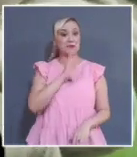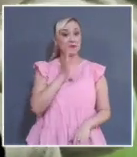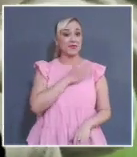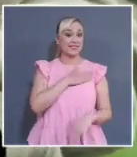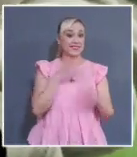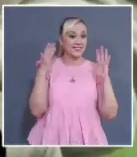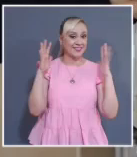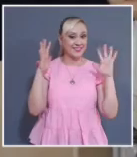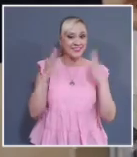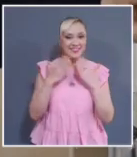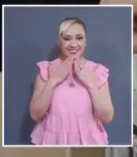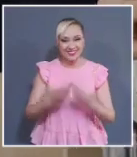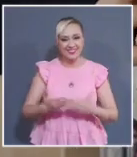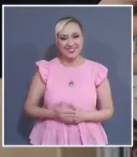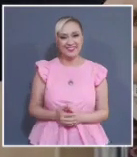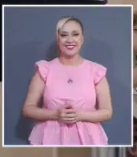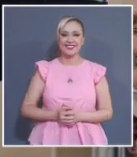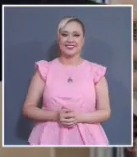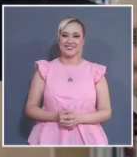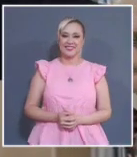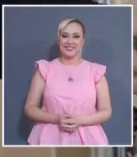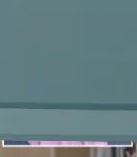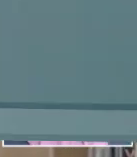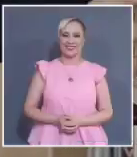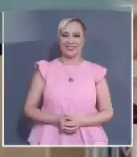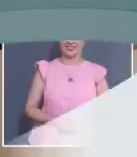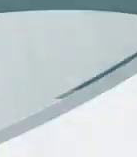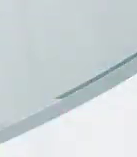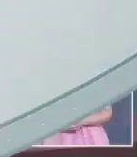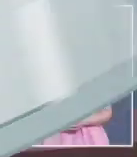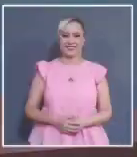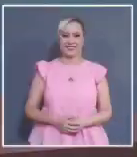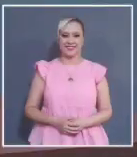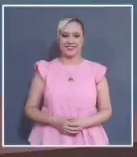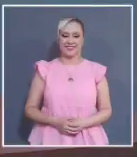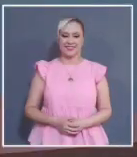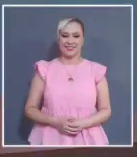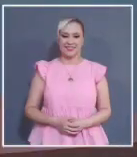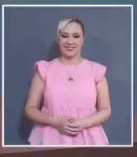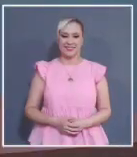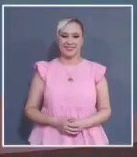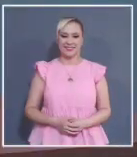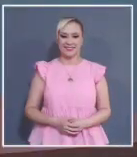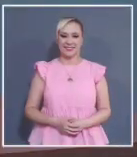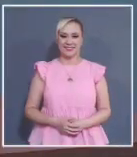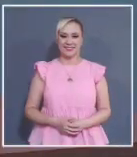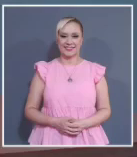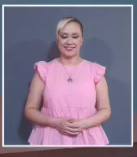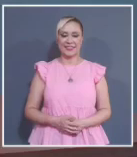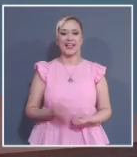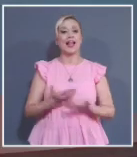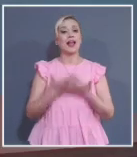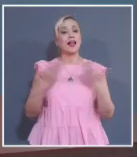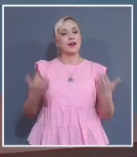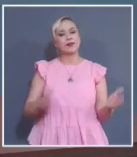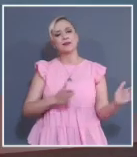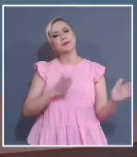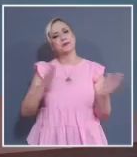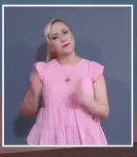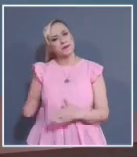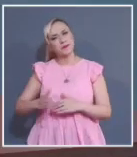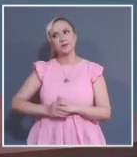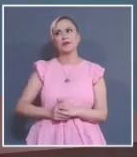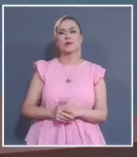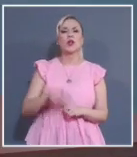Alejandro Anaya Huertas. Vamos con otros temas. ¿Cómo distribuye usted